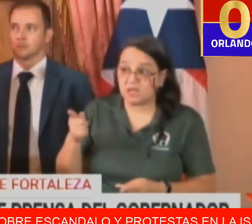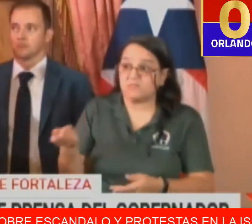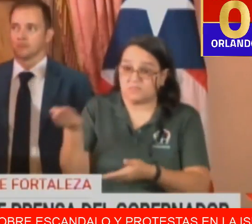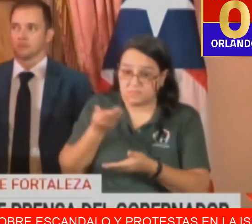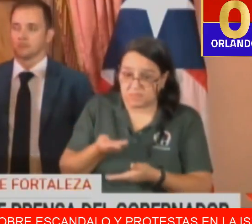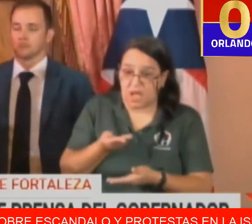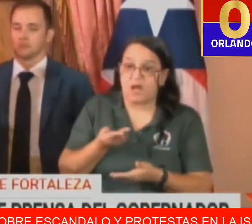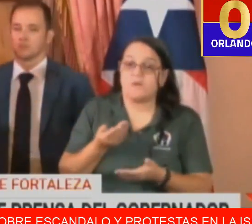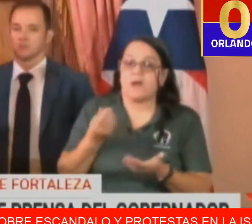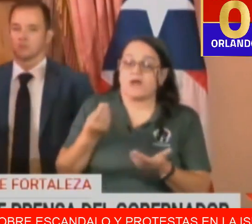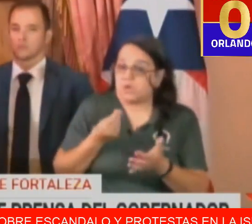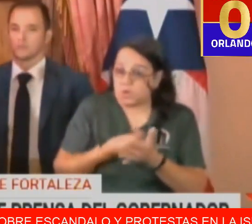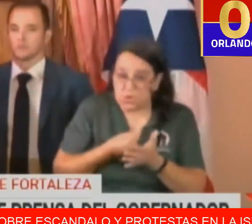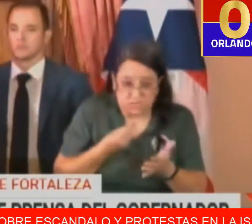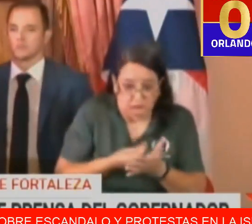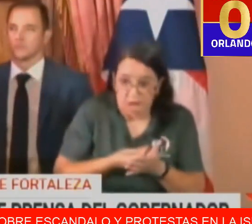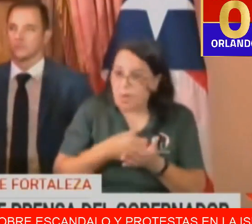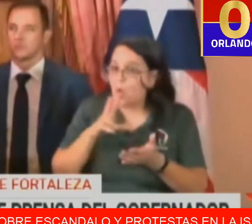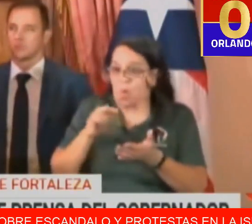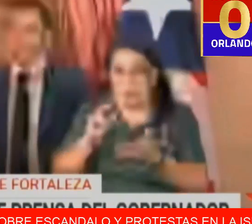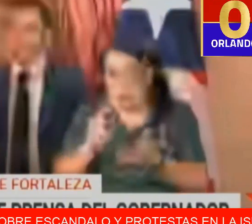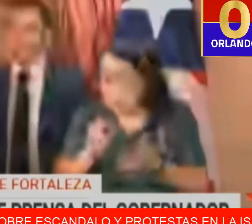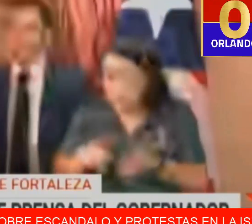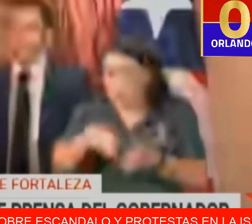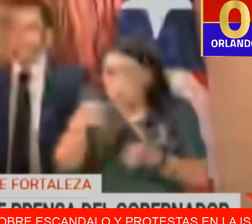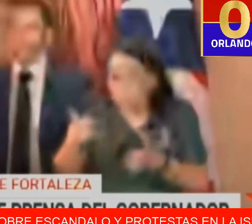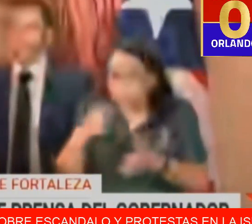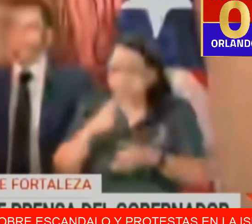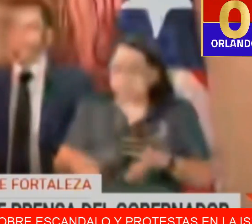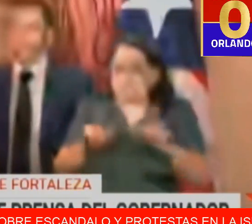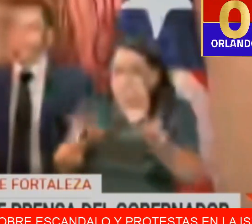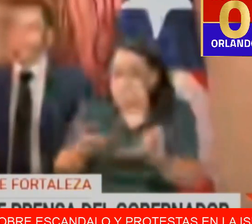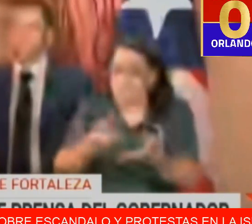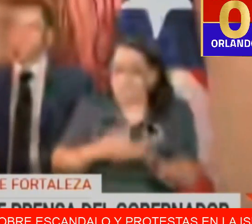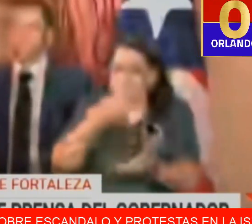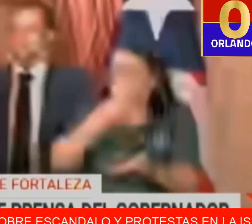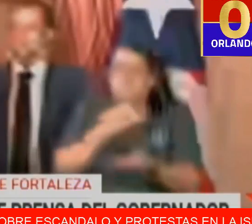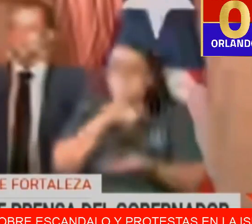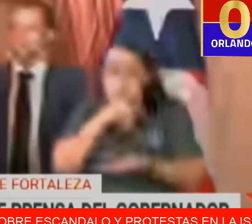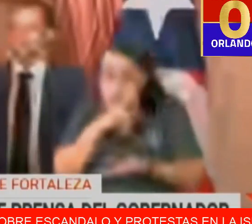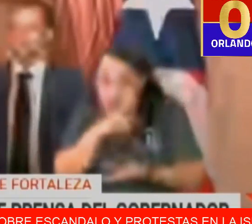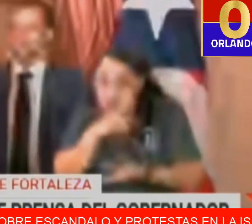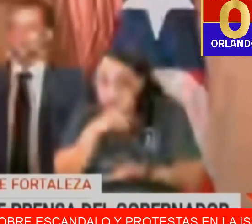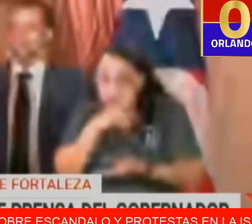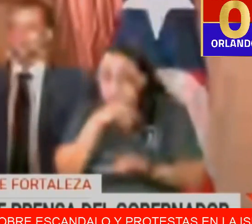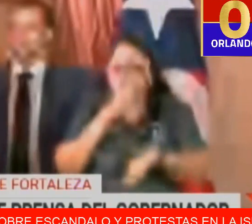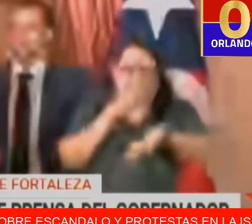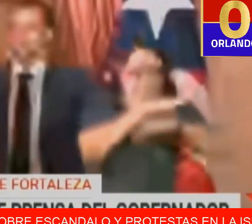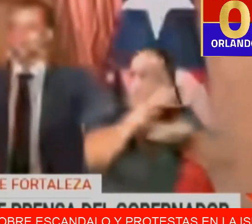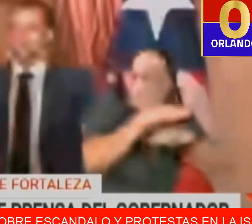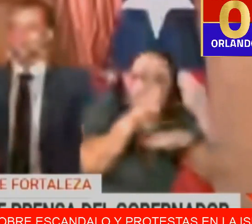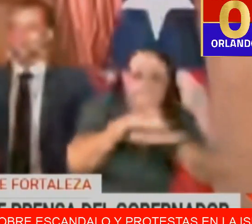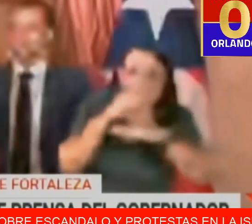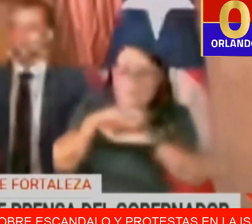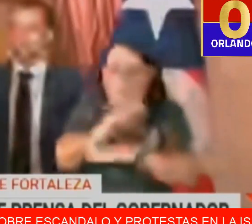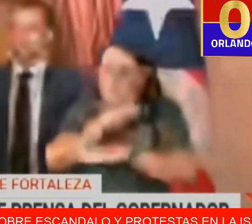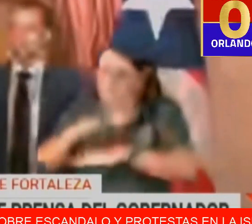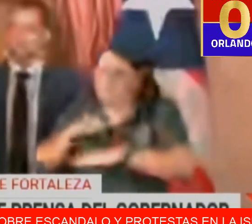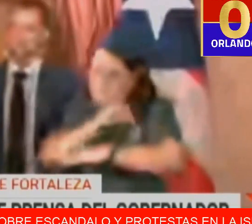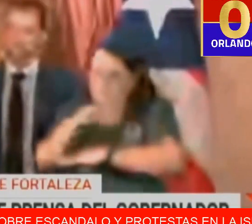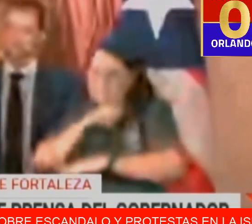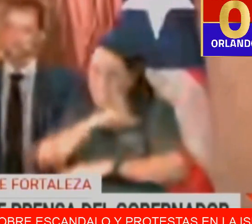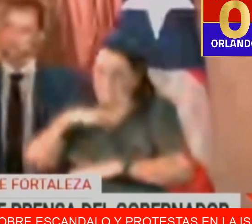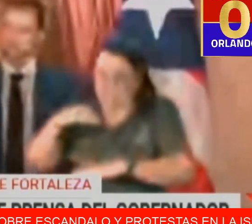daba botellas de agua, daba, pues se enviaban a través de los municipios de todo Puerto